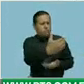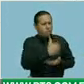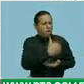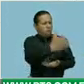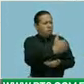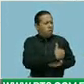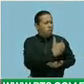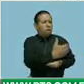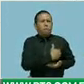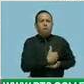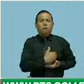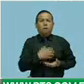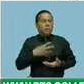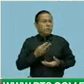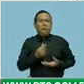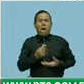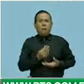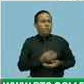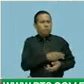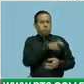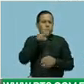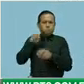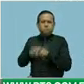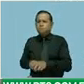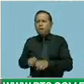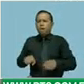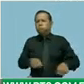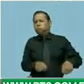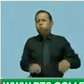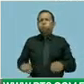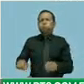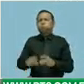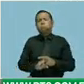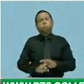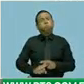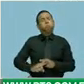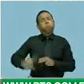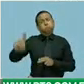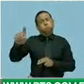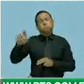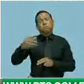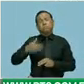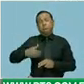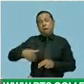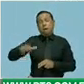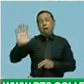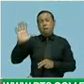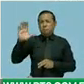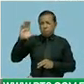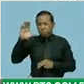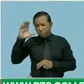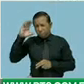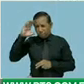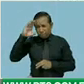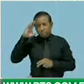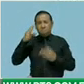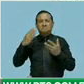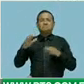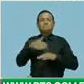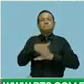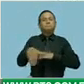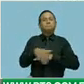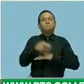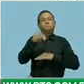Al apuro logran su cometido y huyen en una motocicleta, perdiéndose entre los conductores que circulaban en las calles